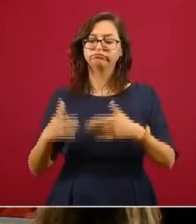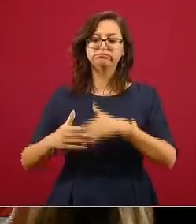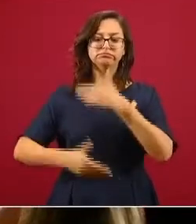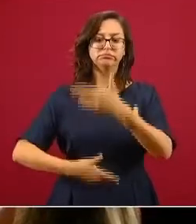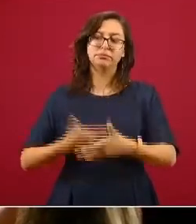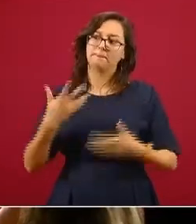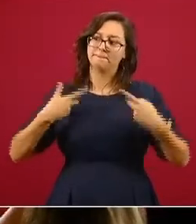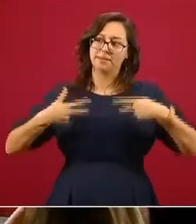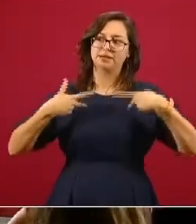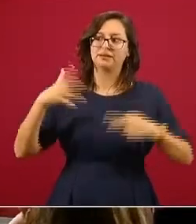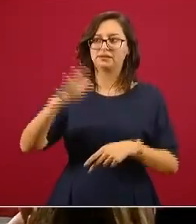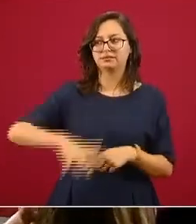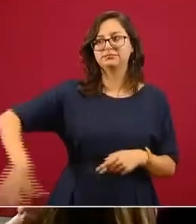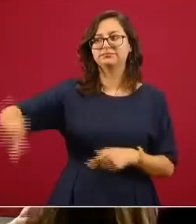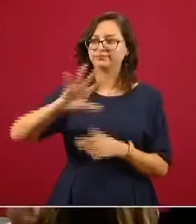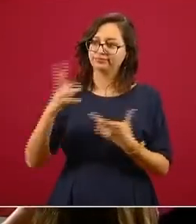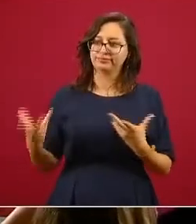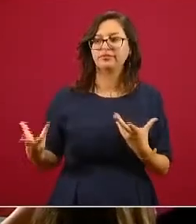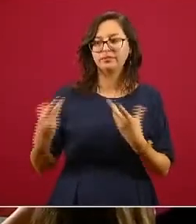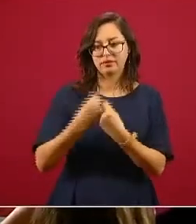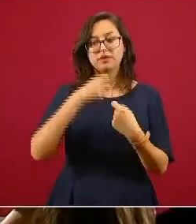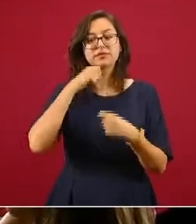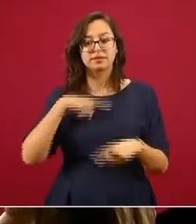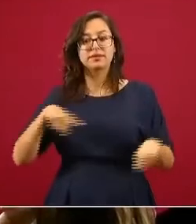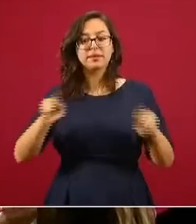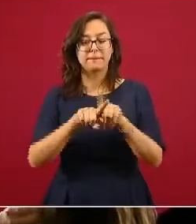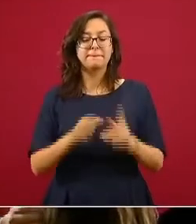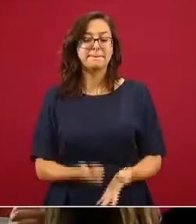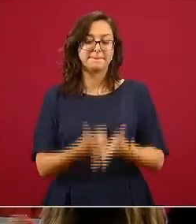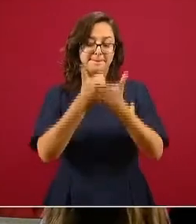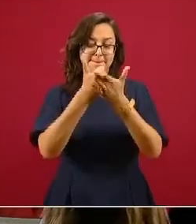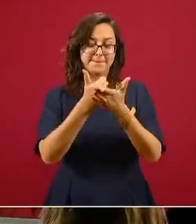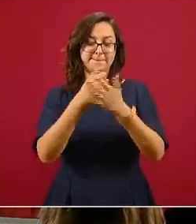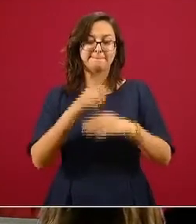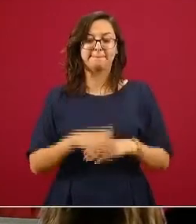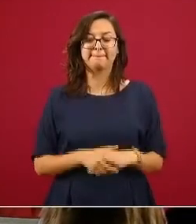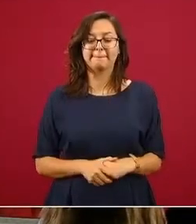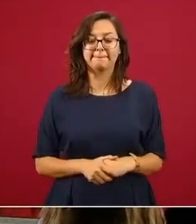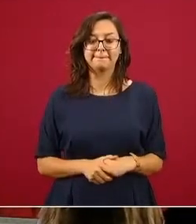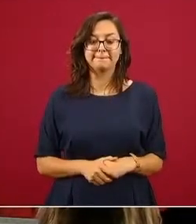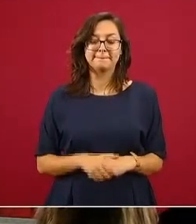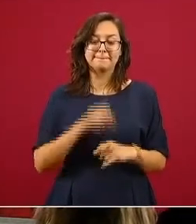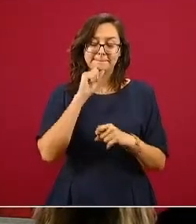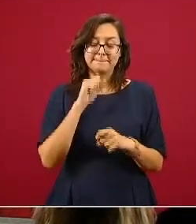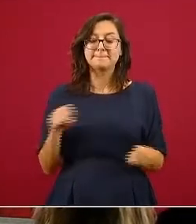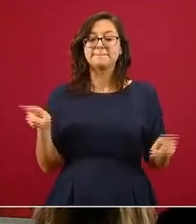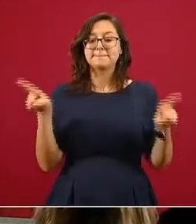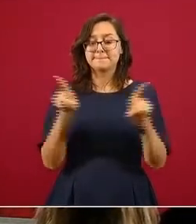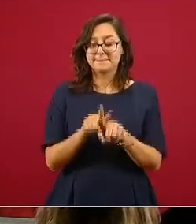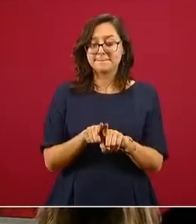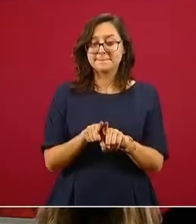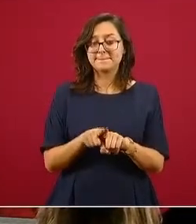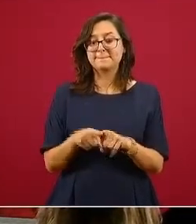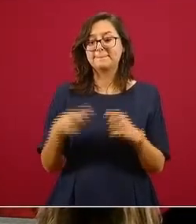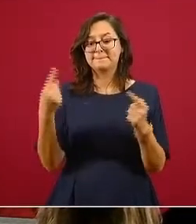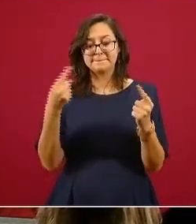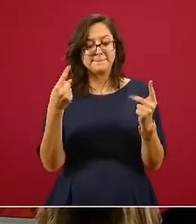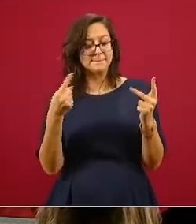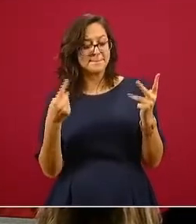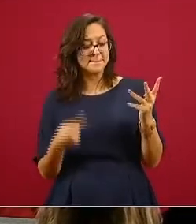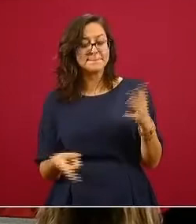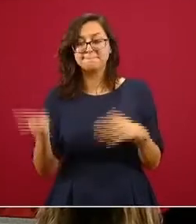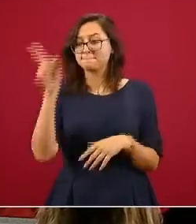quien finalmente también contribuye con sus acciones y tomando en cuenta las instrucciones y